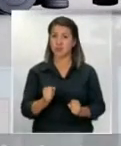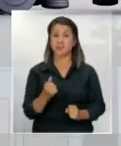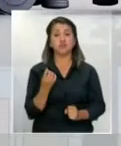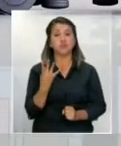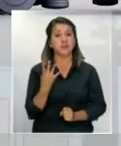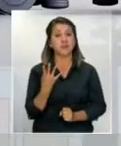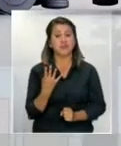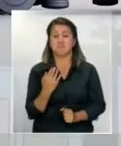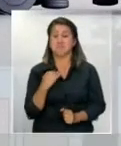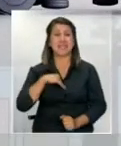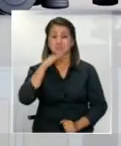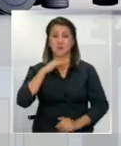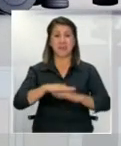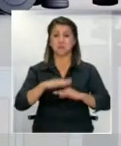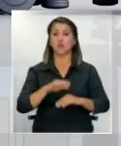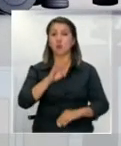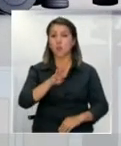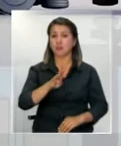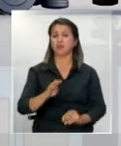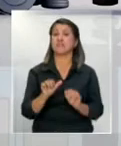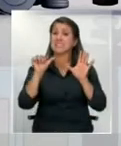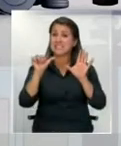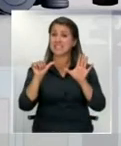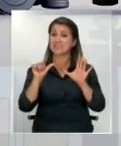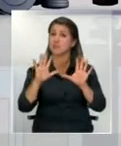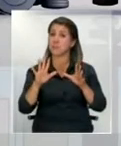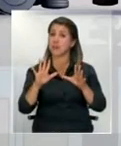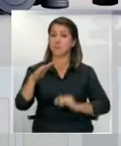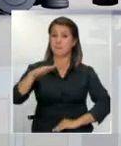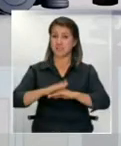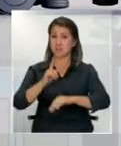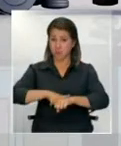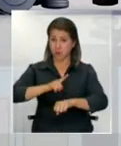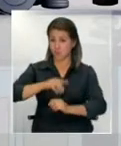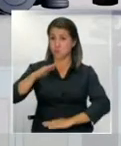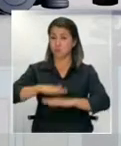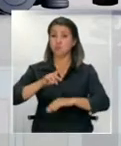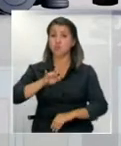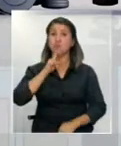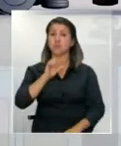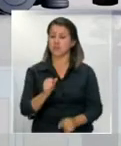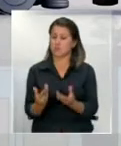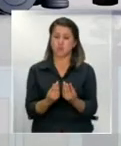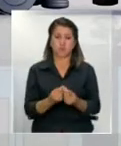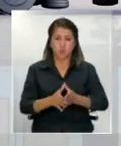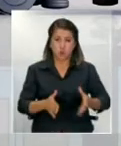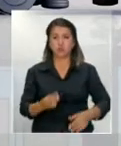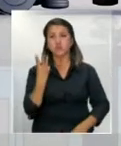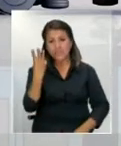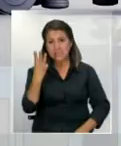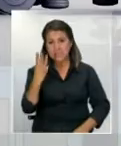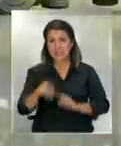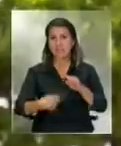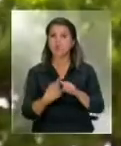serían 4. 6 o más, que es el promedio del metro en hora punta, es demasiado. 3 pasajeros por metro cuadrado